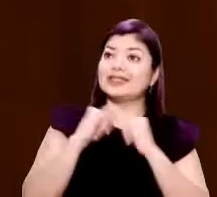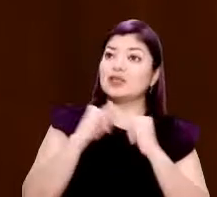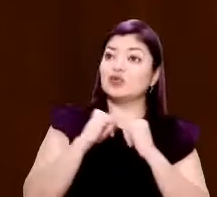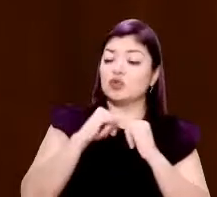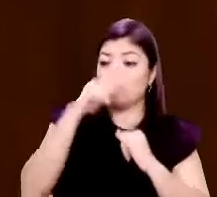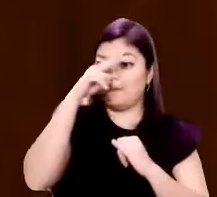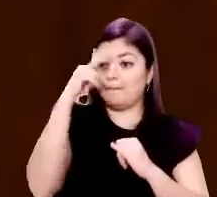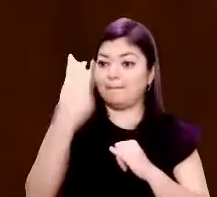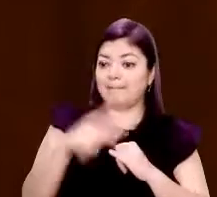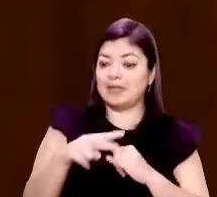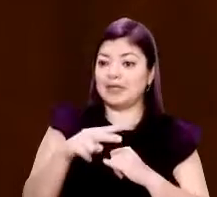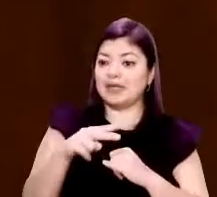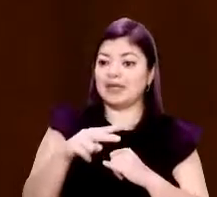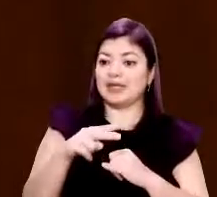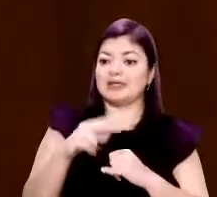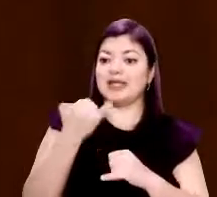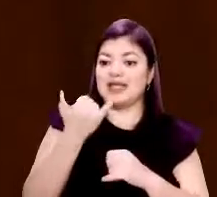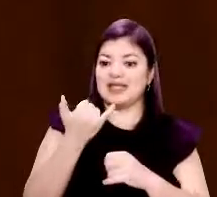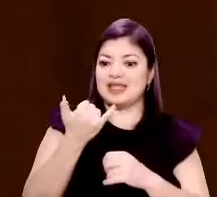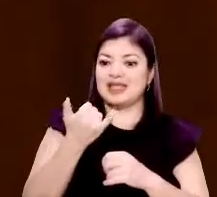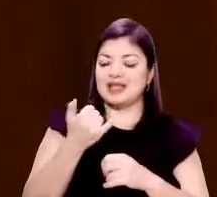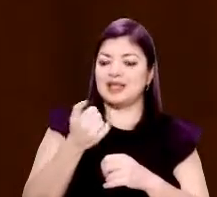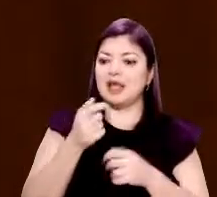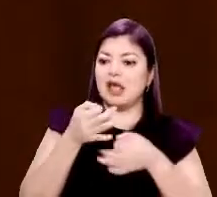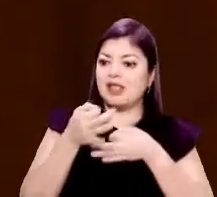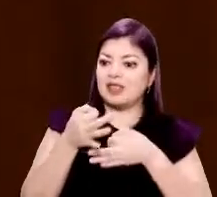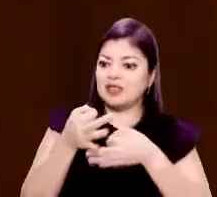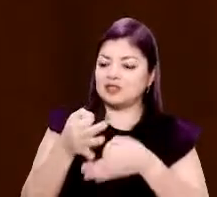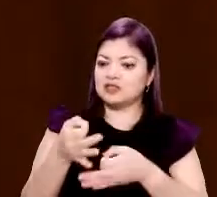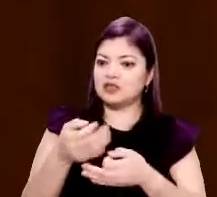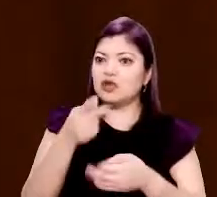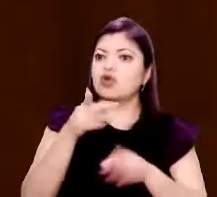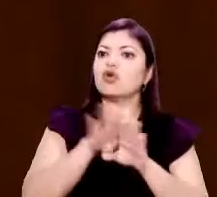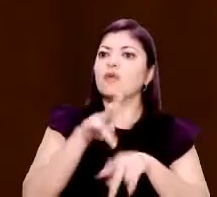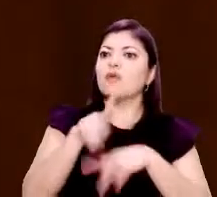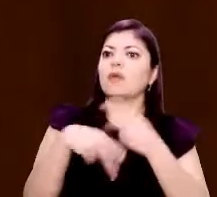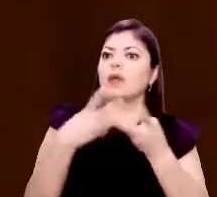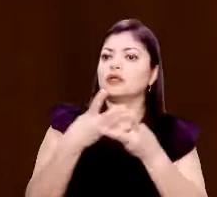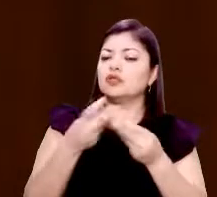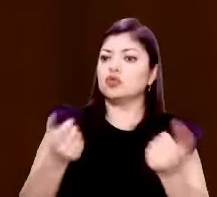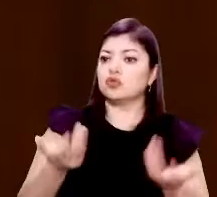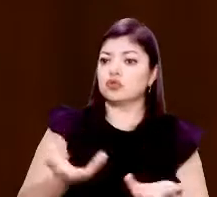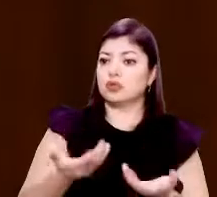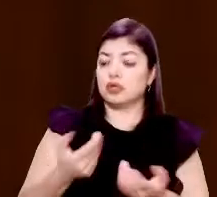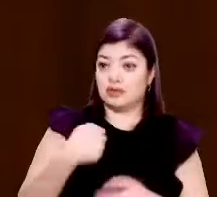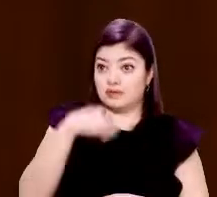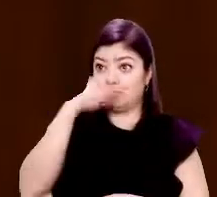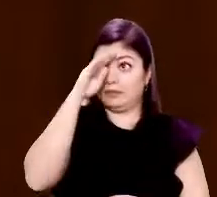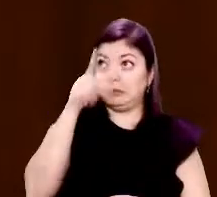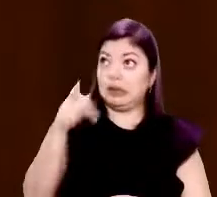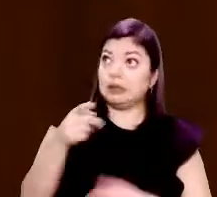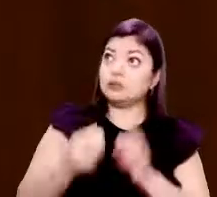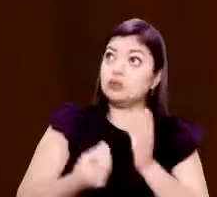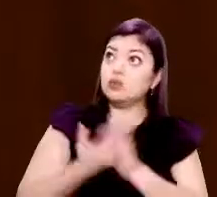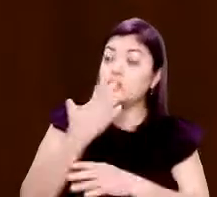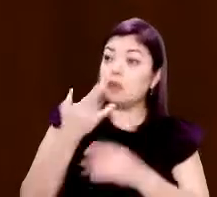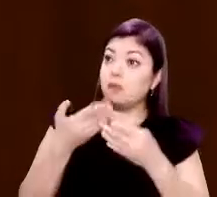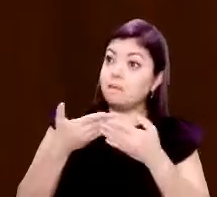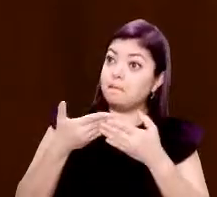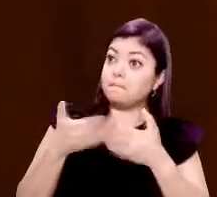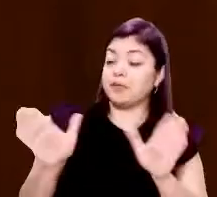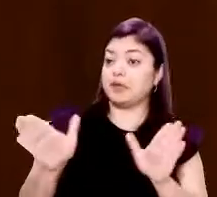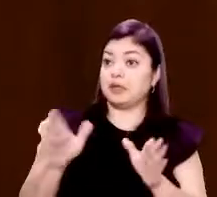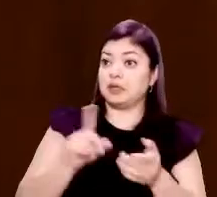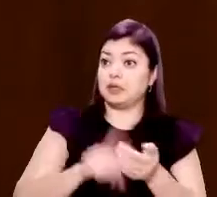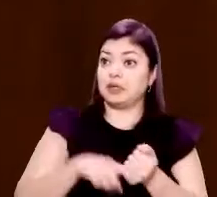y Adicciones solucionar este gran problema? Consideramos que la apertura de este instituto, que de entrada ya es